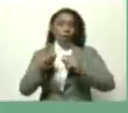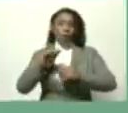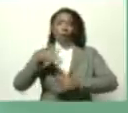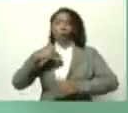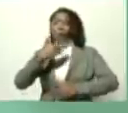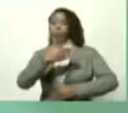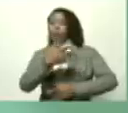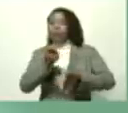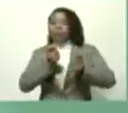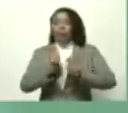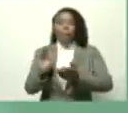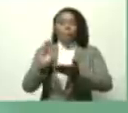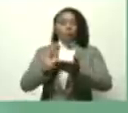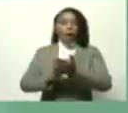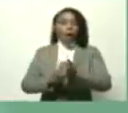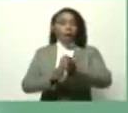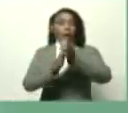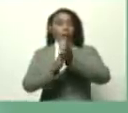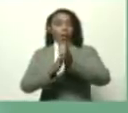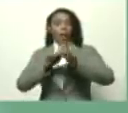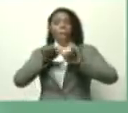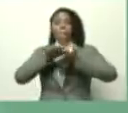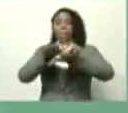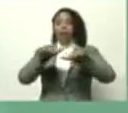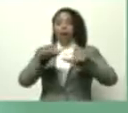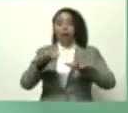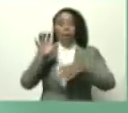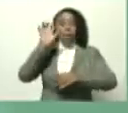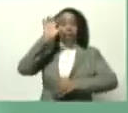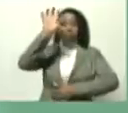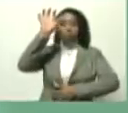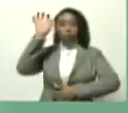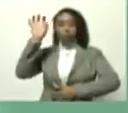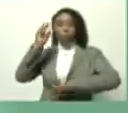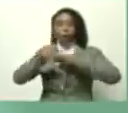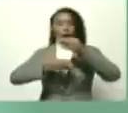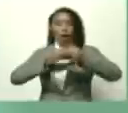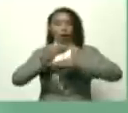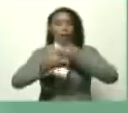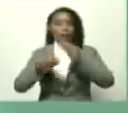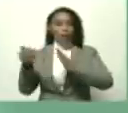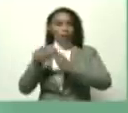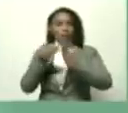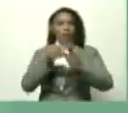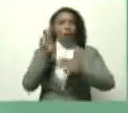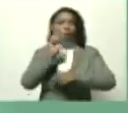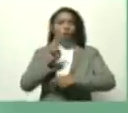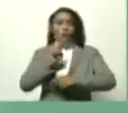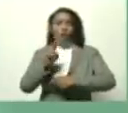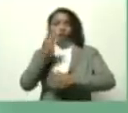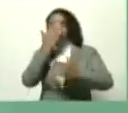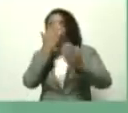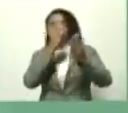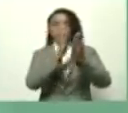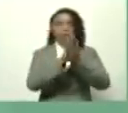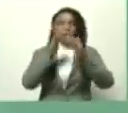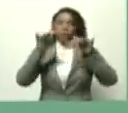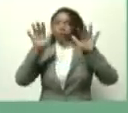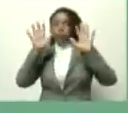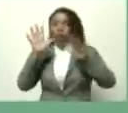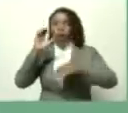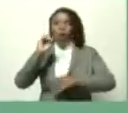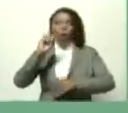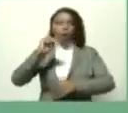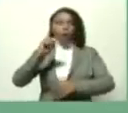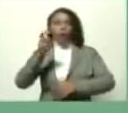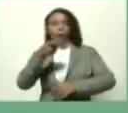intentan establecer cabezas de playa en países para ser agredidos, pues utilizan fachadas de supuestas ONG.